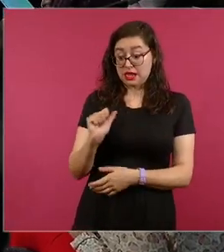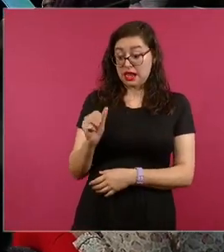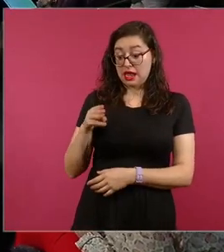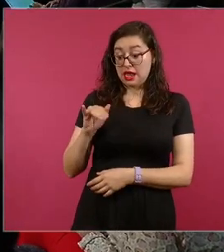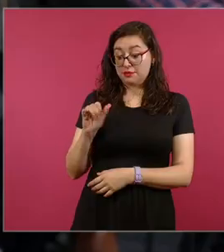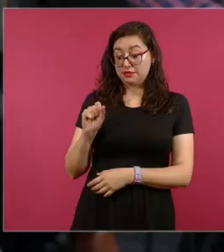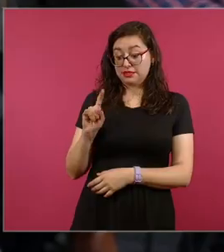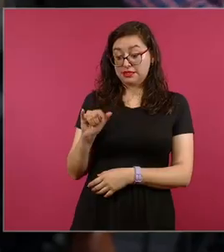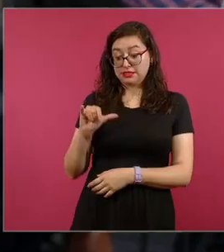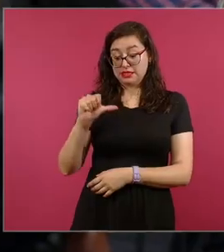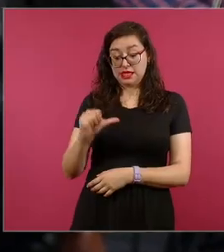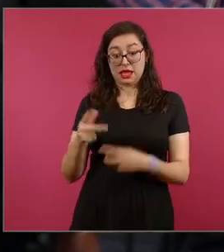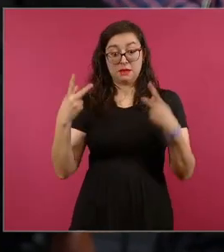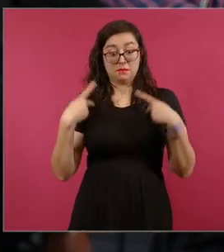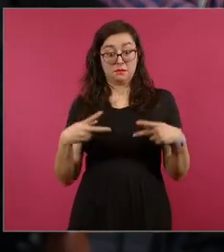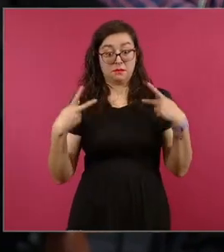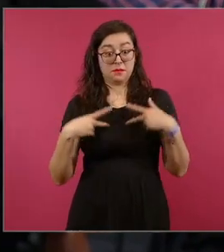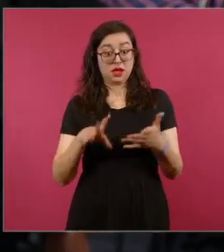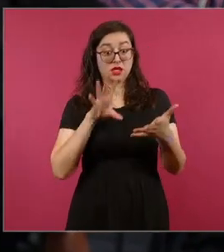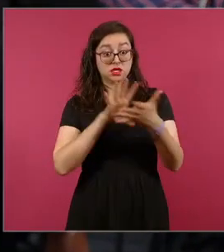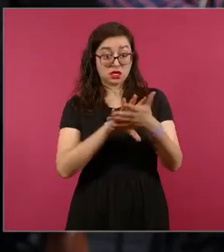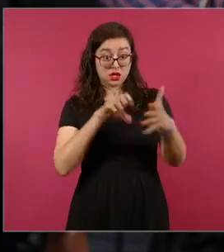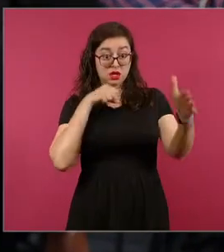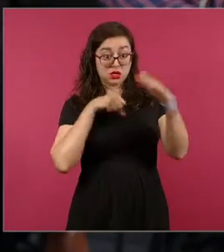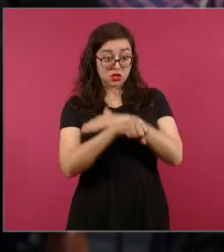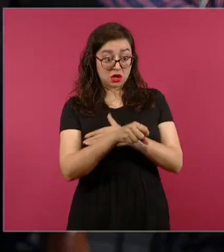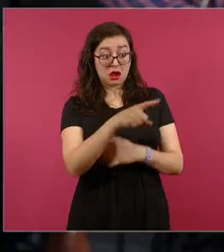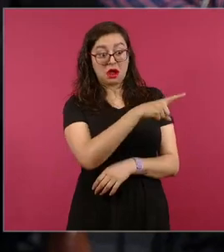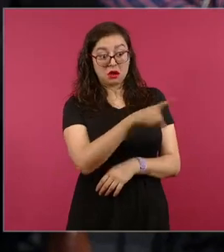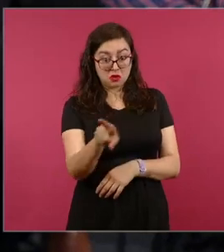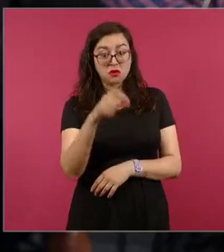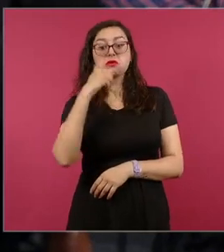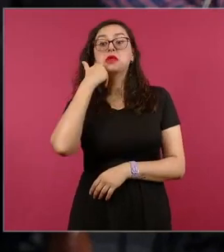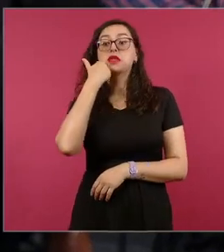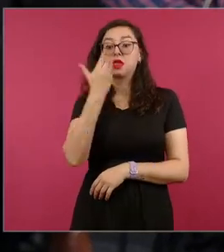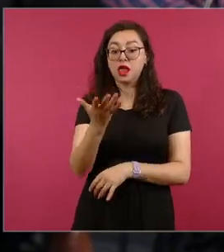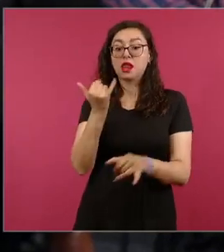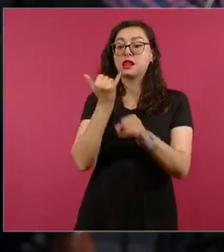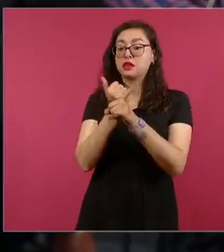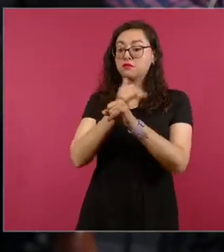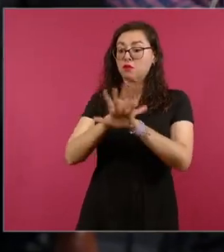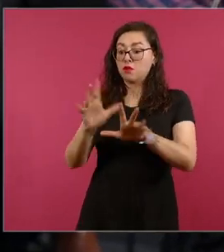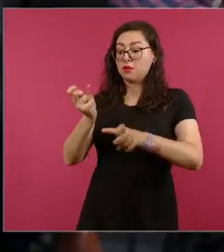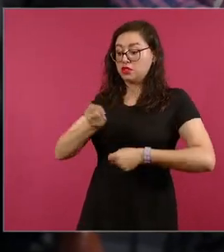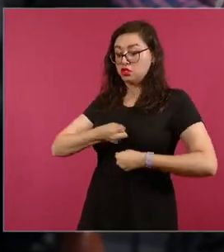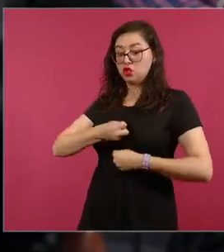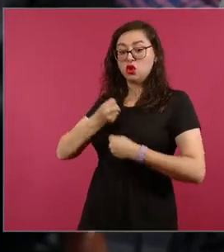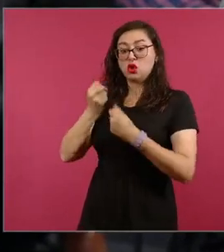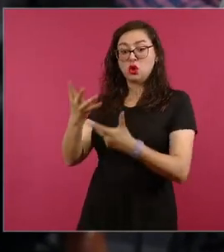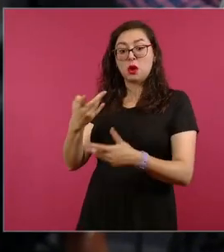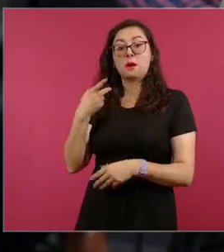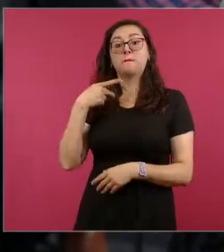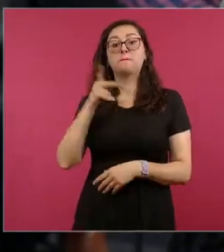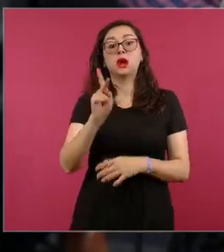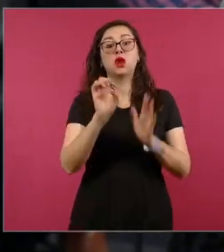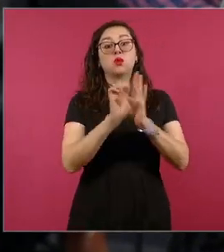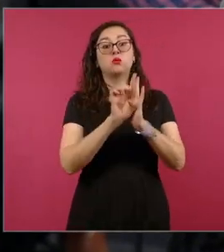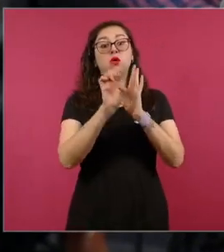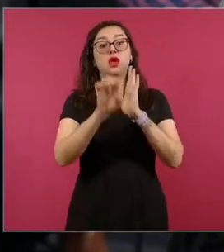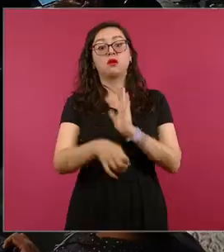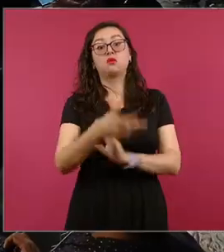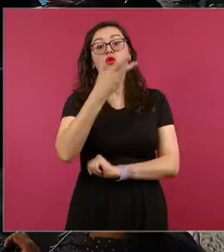los presos que estén en disposición de cooperar o podría ser también en beneficio, por ejemplo, del caso de Israel Vallarta,